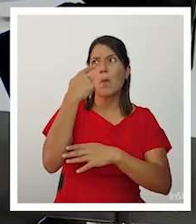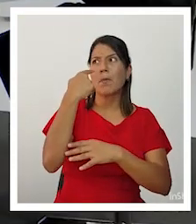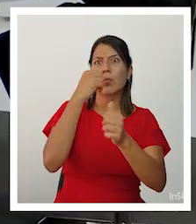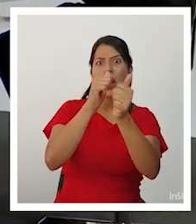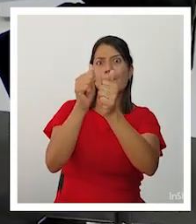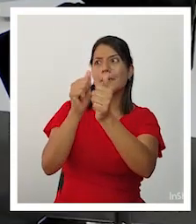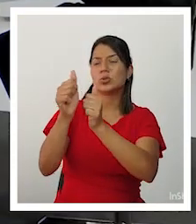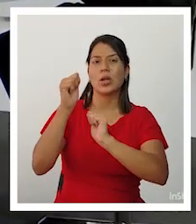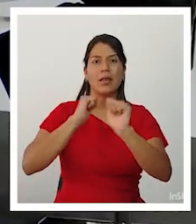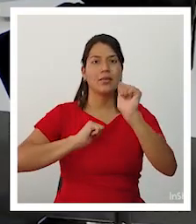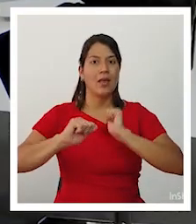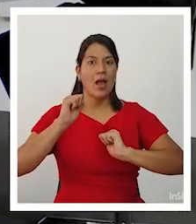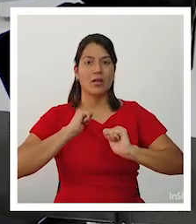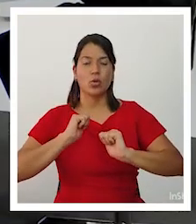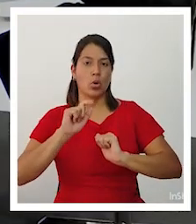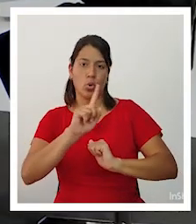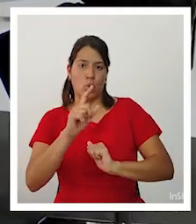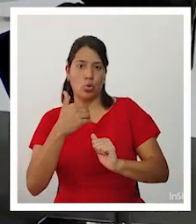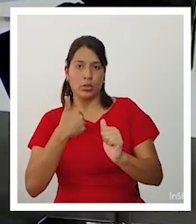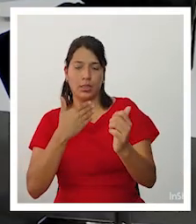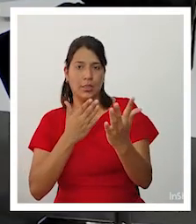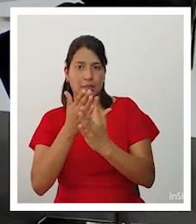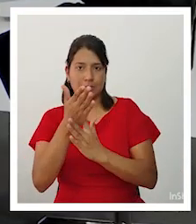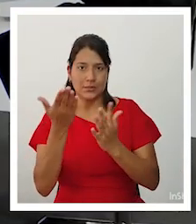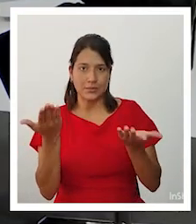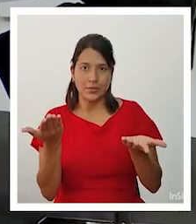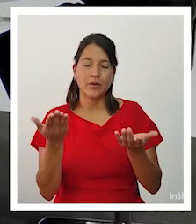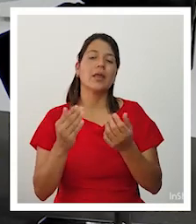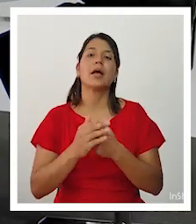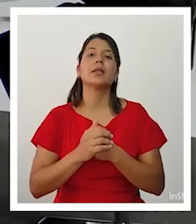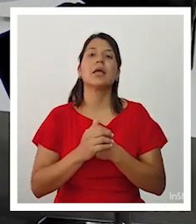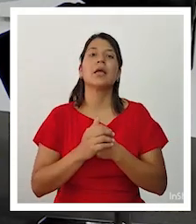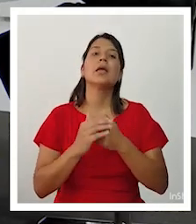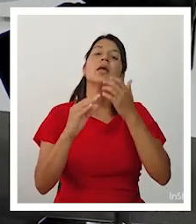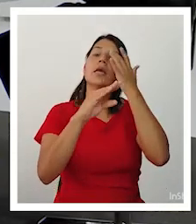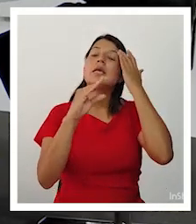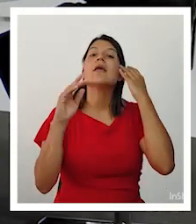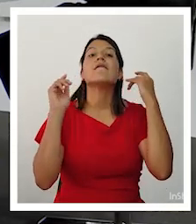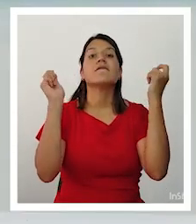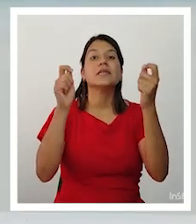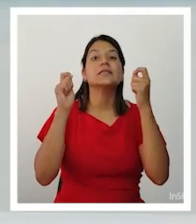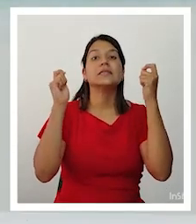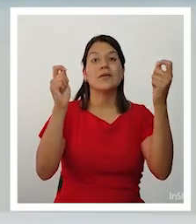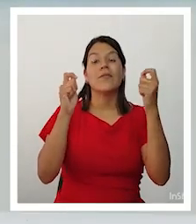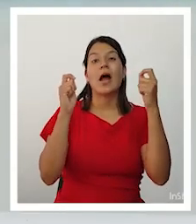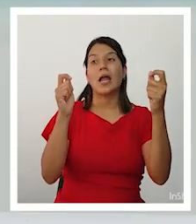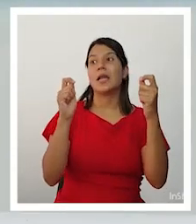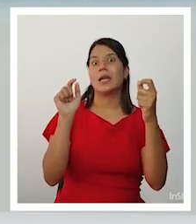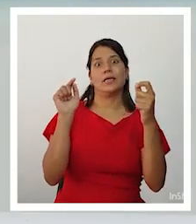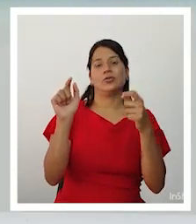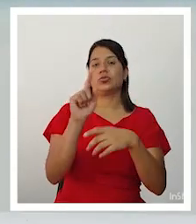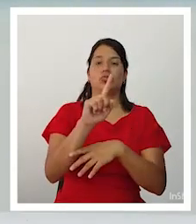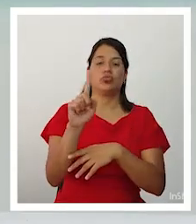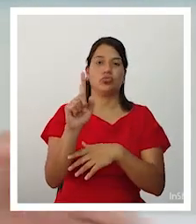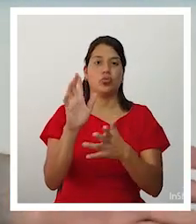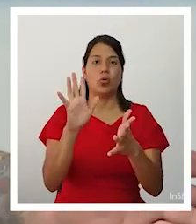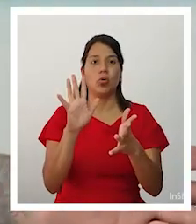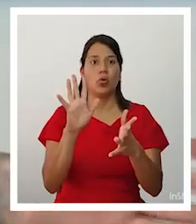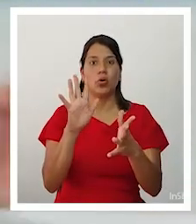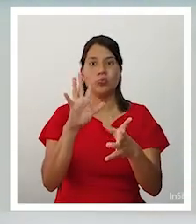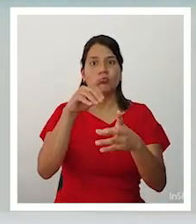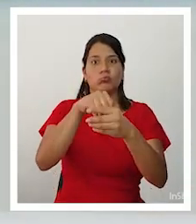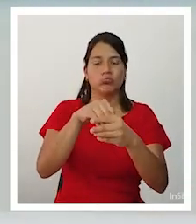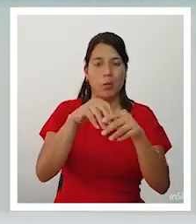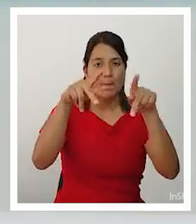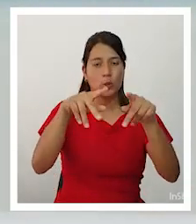no cuentan con la accesibilidad. Los festivales no nos toman en consideración. Hace poco